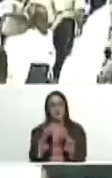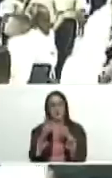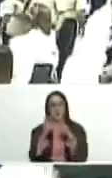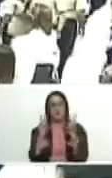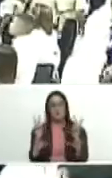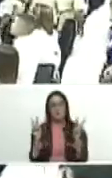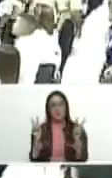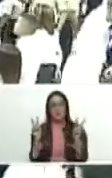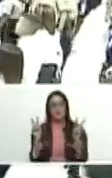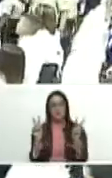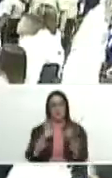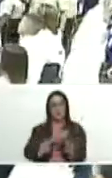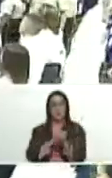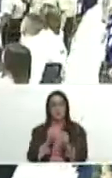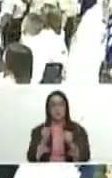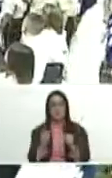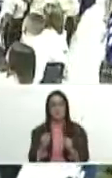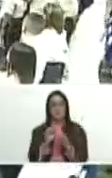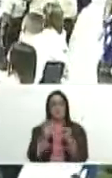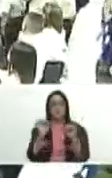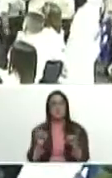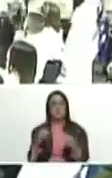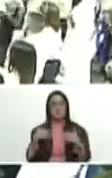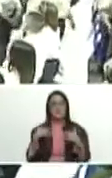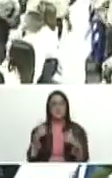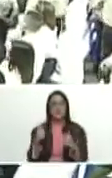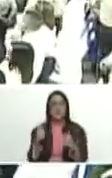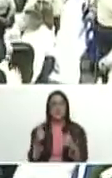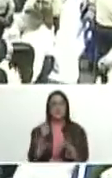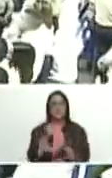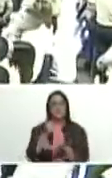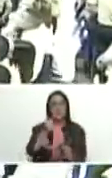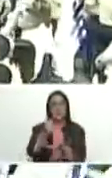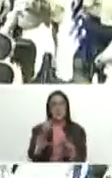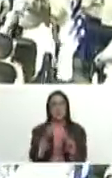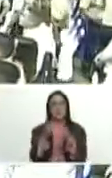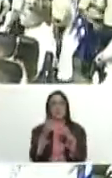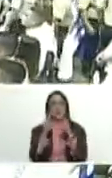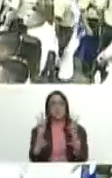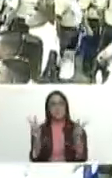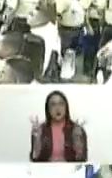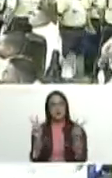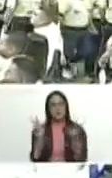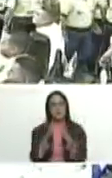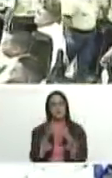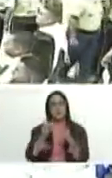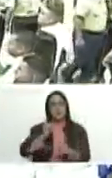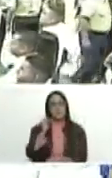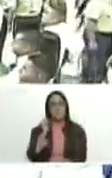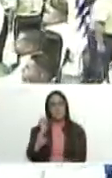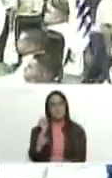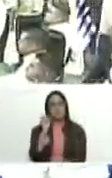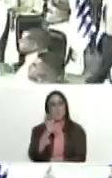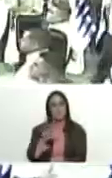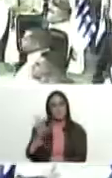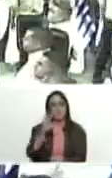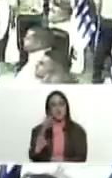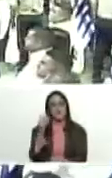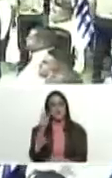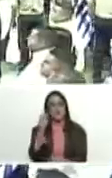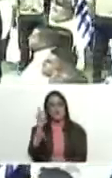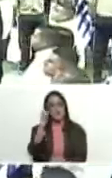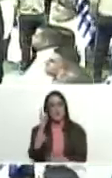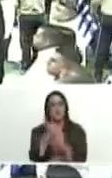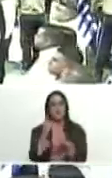paz, el fortalecimiento del sistema de salud, un bono cuadrantes de paz para todos los funcionarios y 30 días